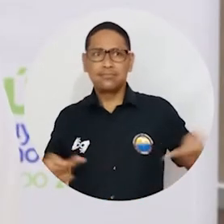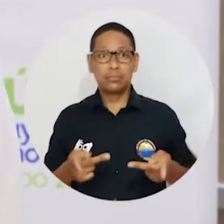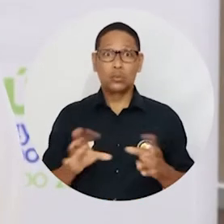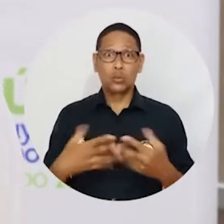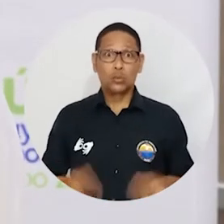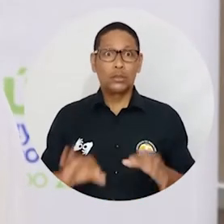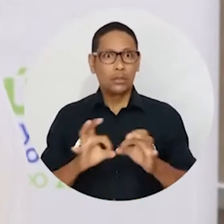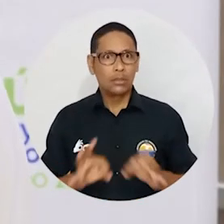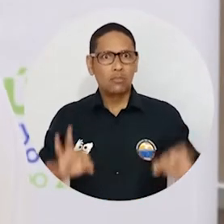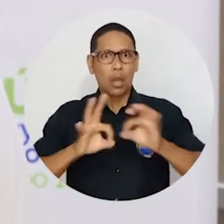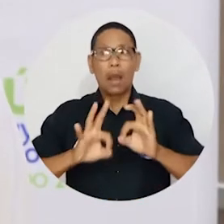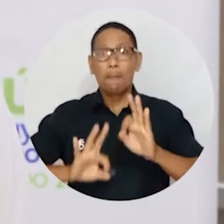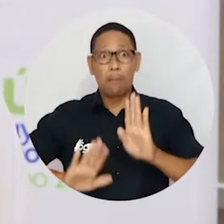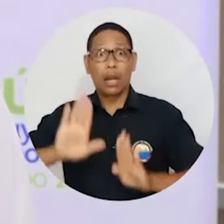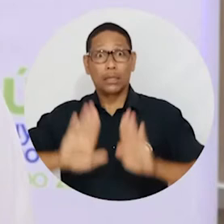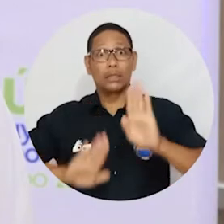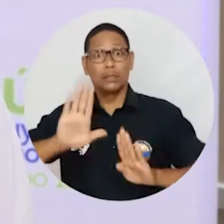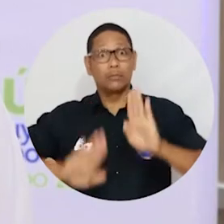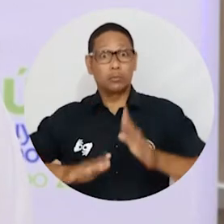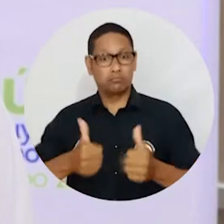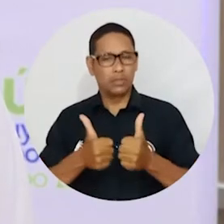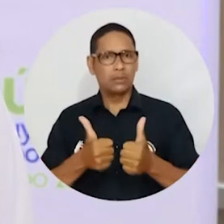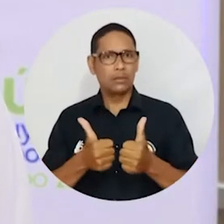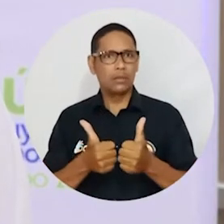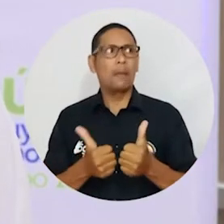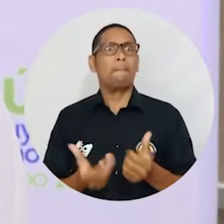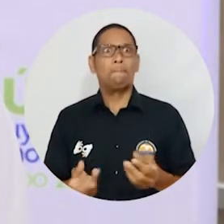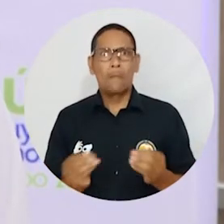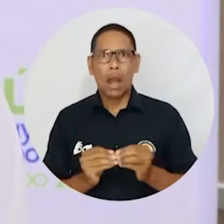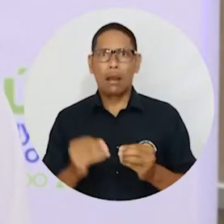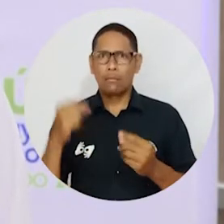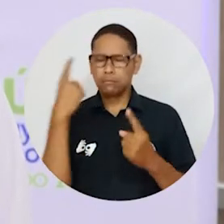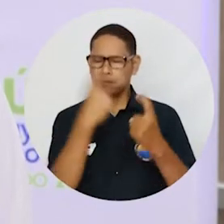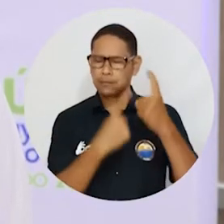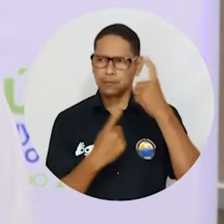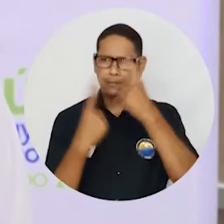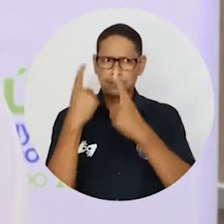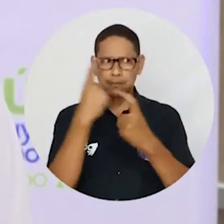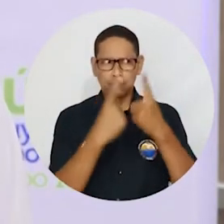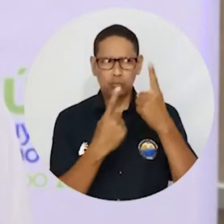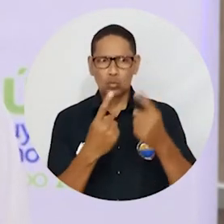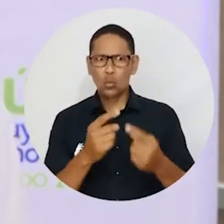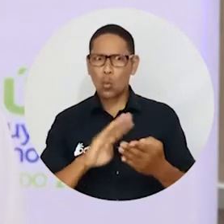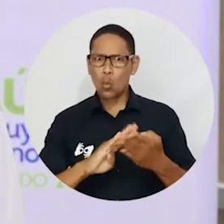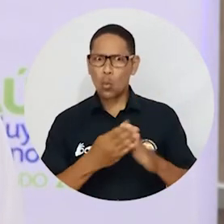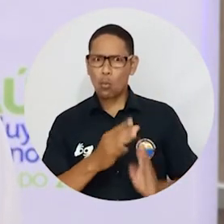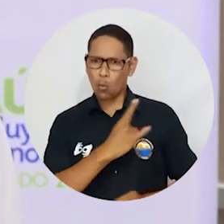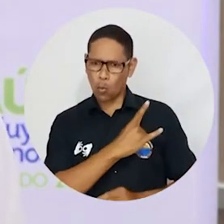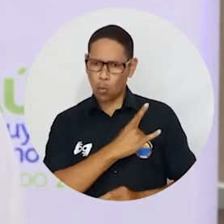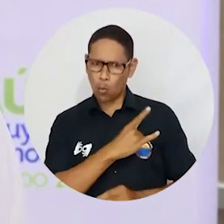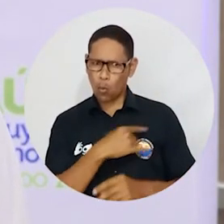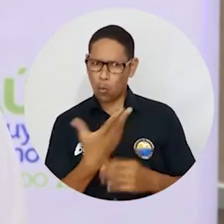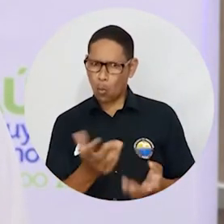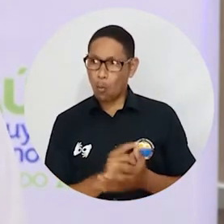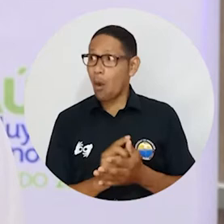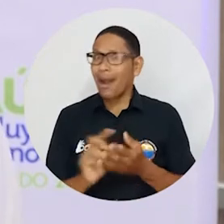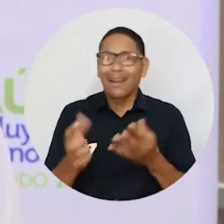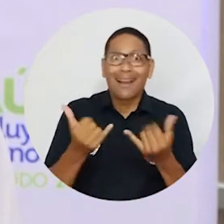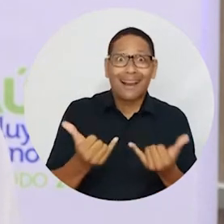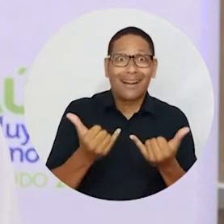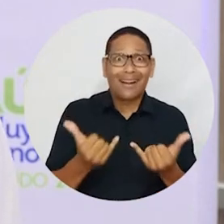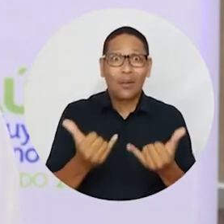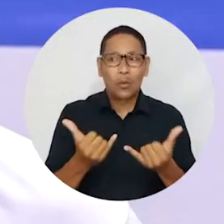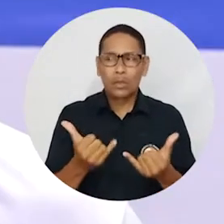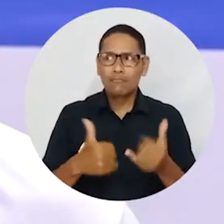convertirse en algo participativo, también generan reflexión sobre la comunidad universitaria, sobre lo más conveniente en